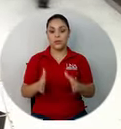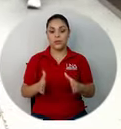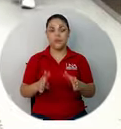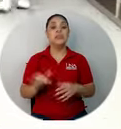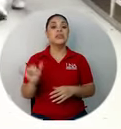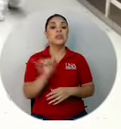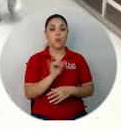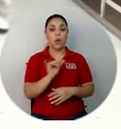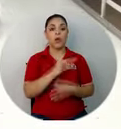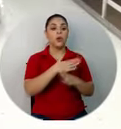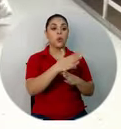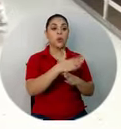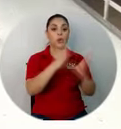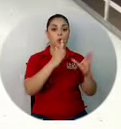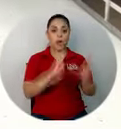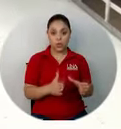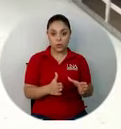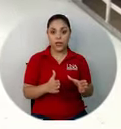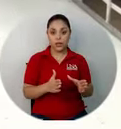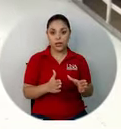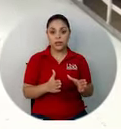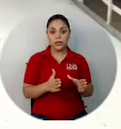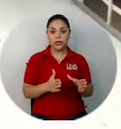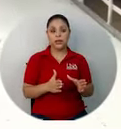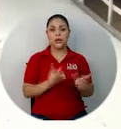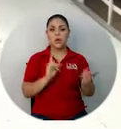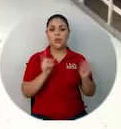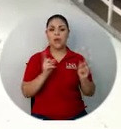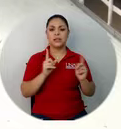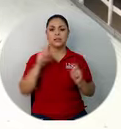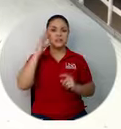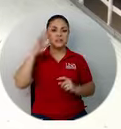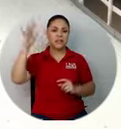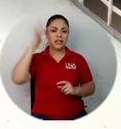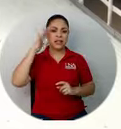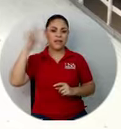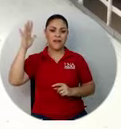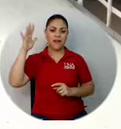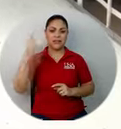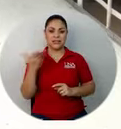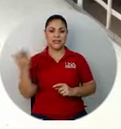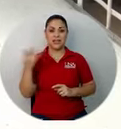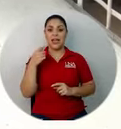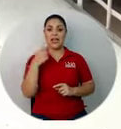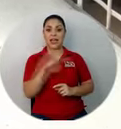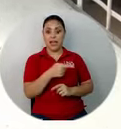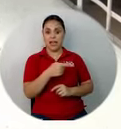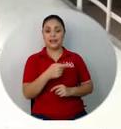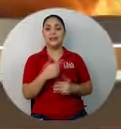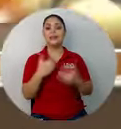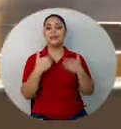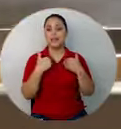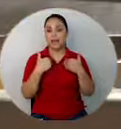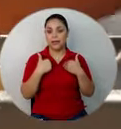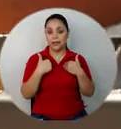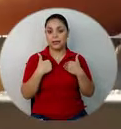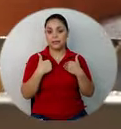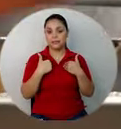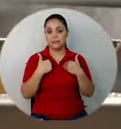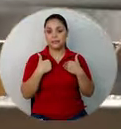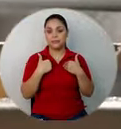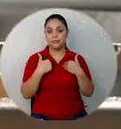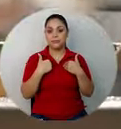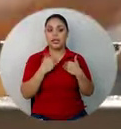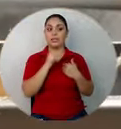el colaborador, de alguna manera, puede plantear cuáles son las expectativas que él, en un orden individual, tiene en